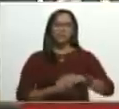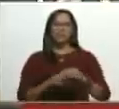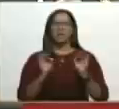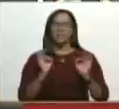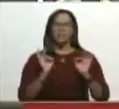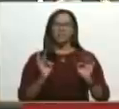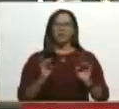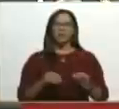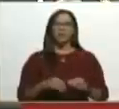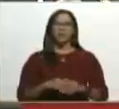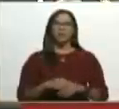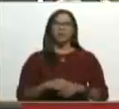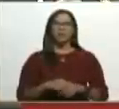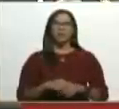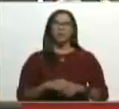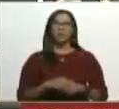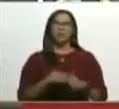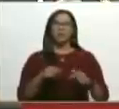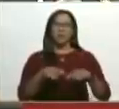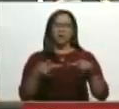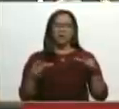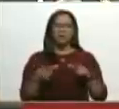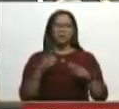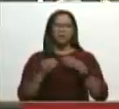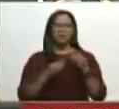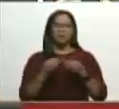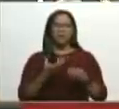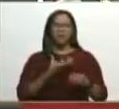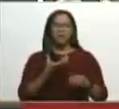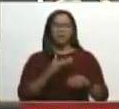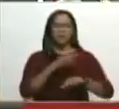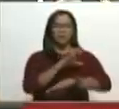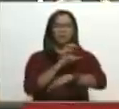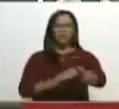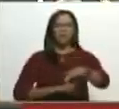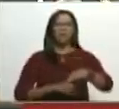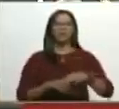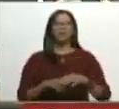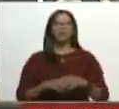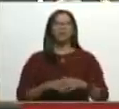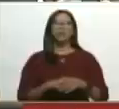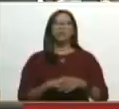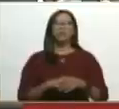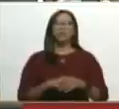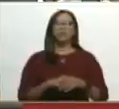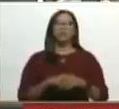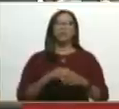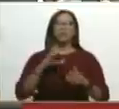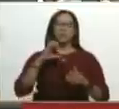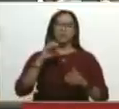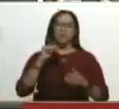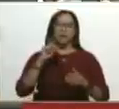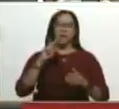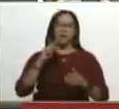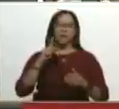específicamente un hecho realizado por el señor alcalde del Tigre, se llama Paracaima, creo que se llama,